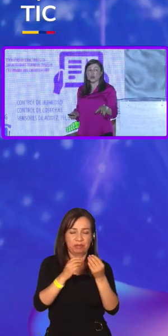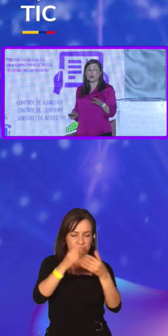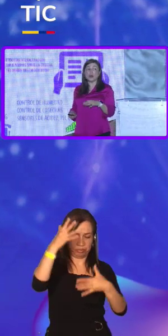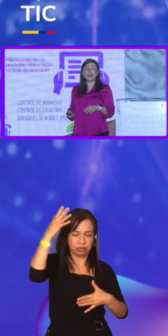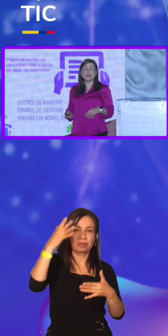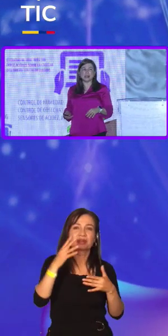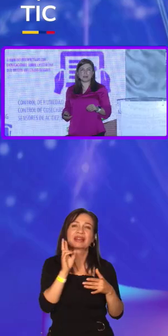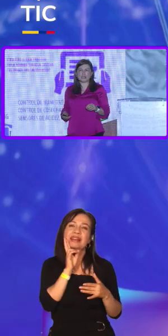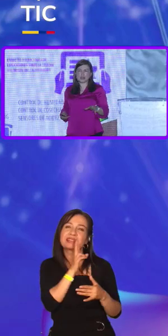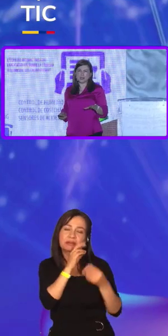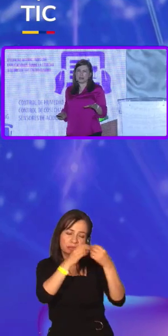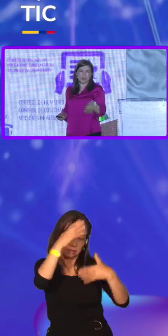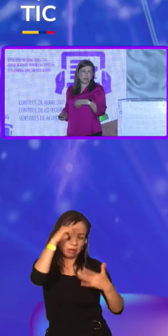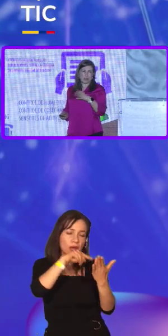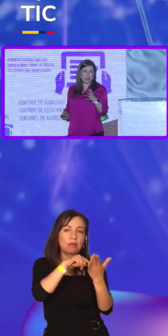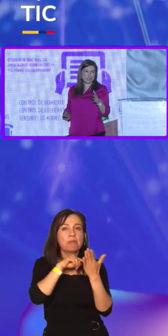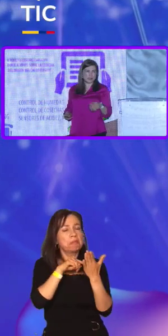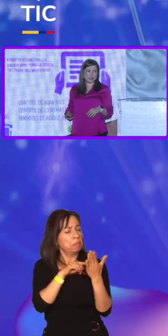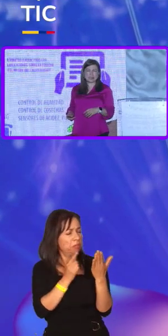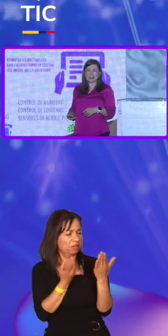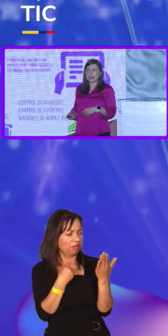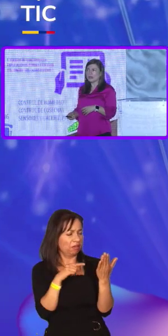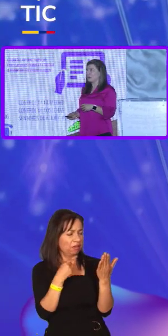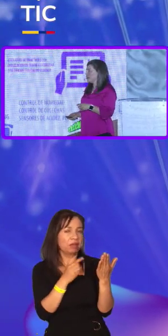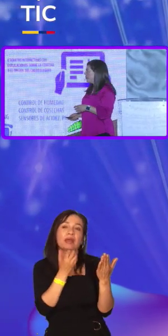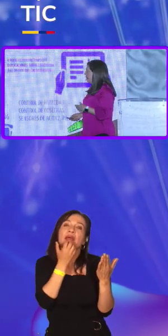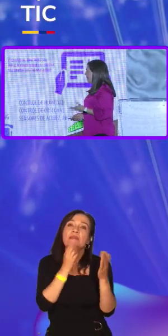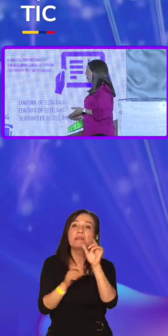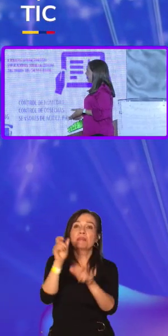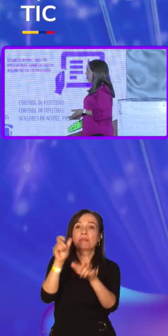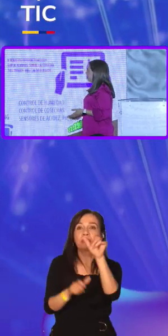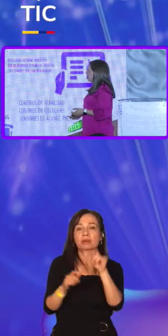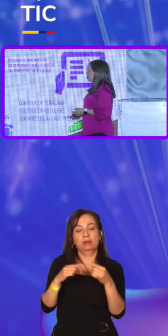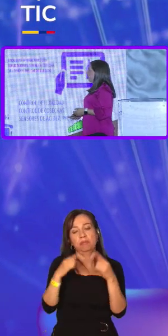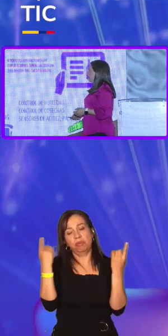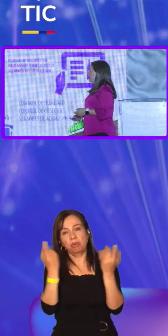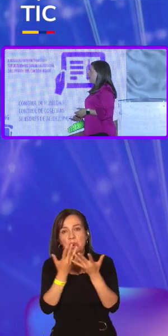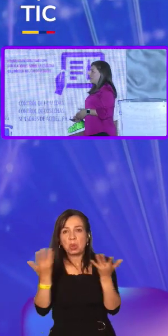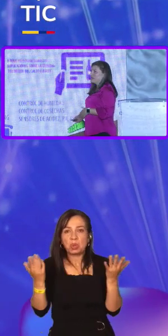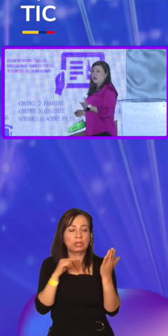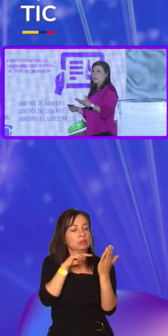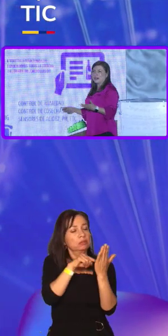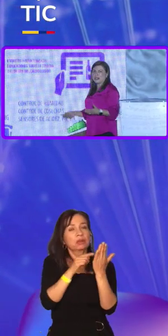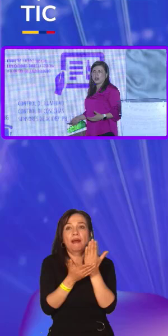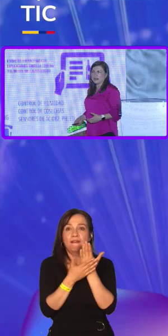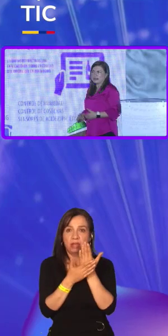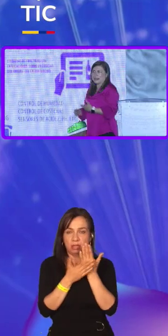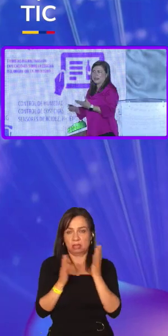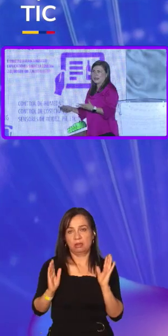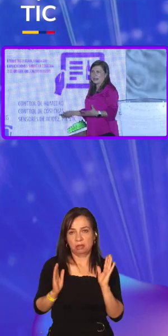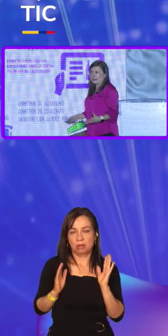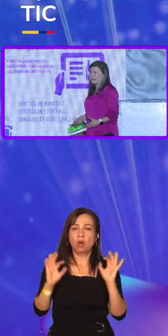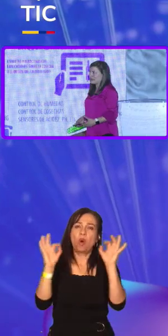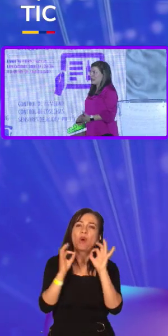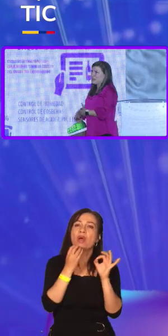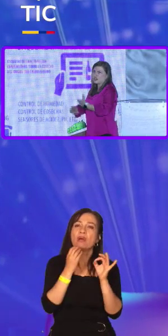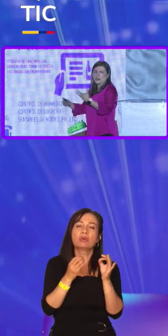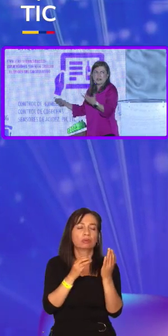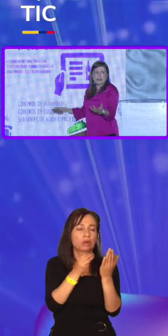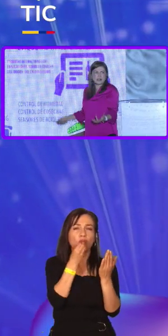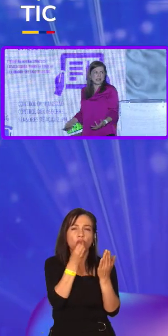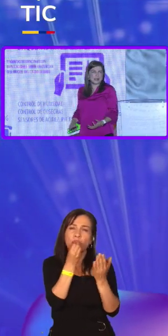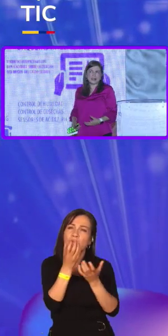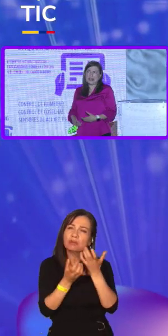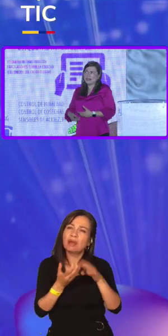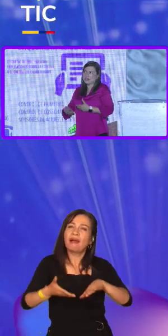están escritos o no de la manera más óptima. Por ejemplo, las personas que tienen algún tipo de alergia. Además, recomendaciones de qué ingredientes